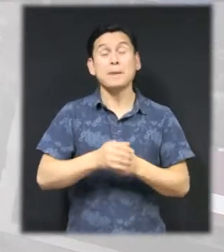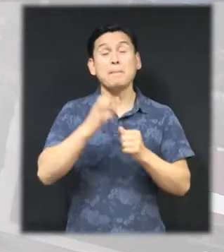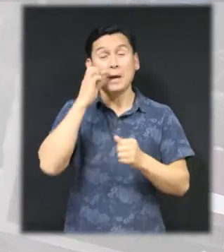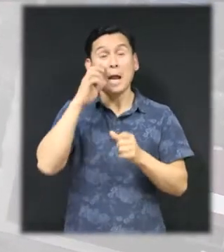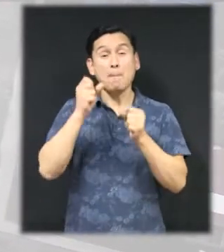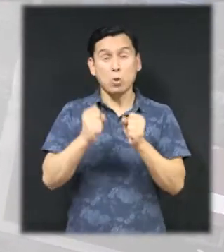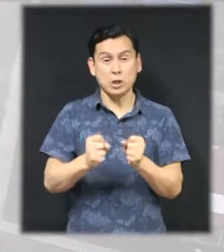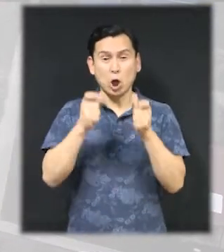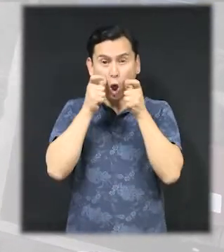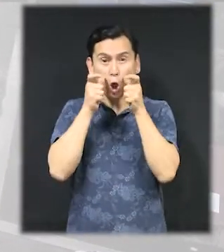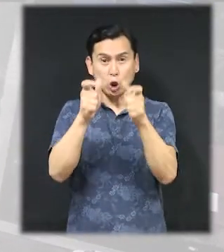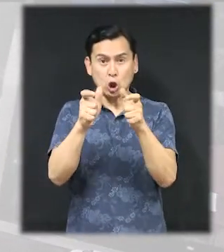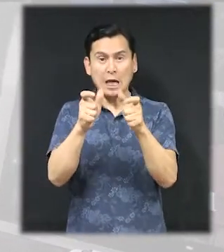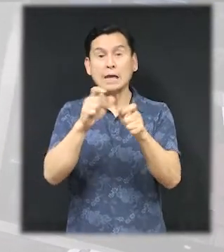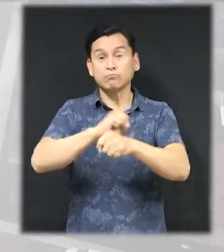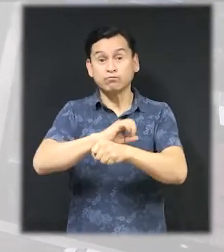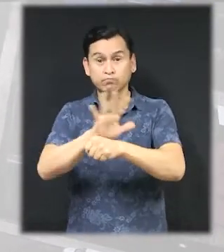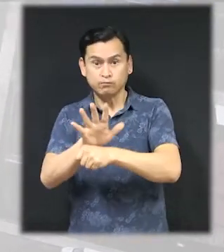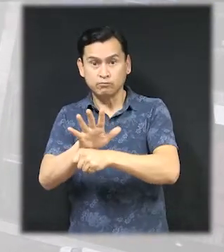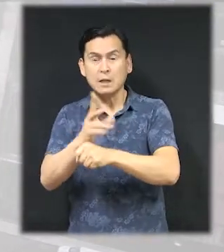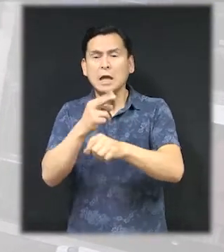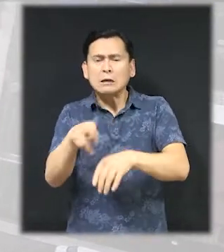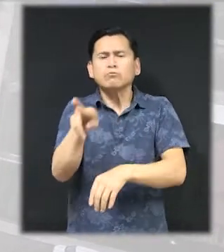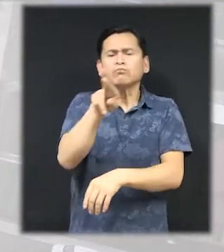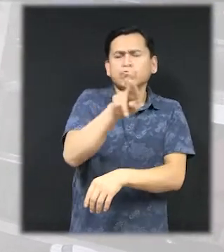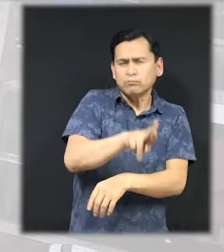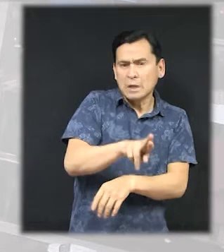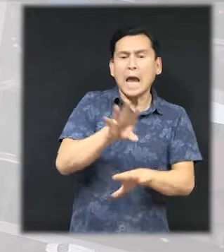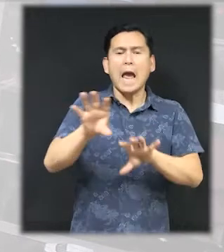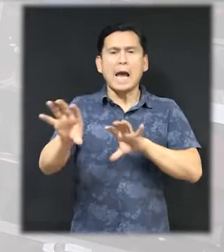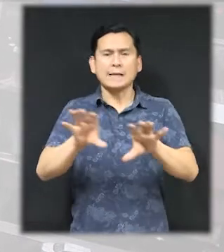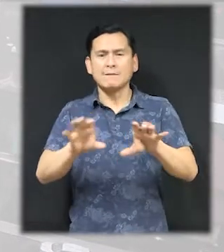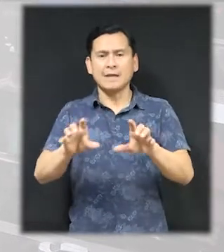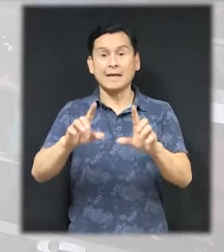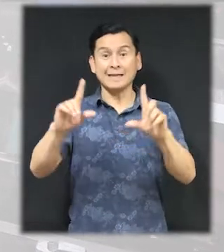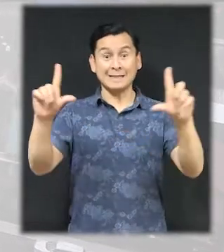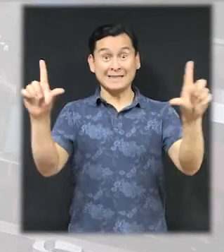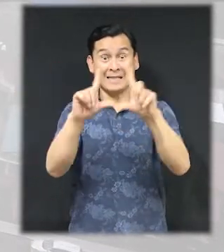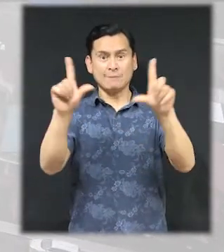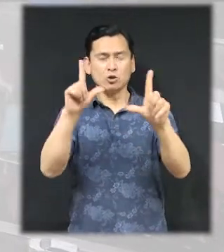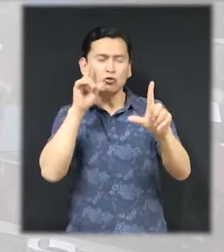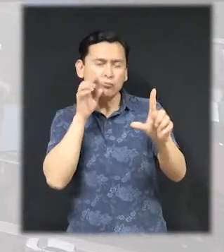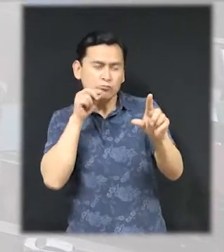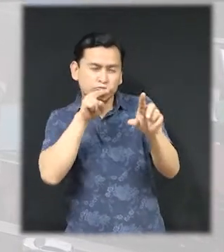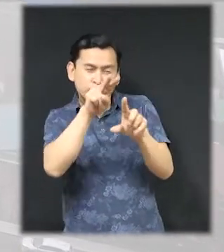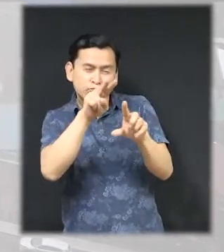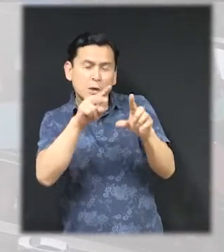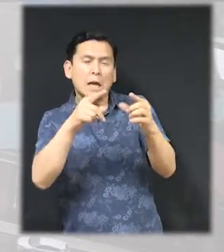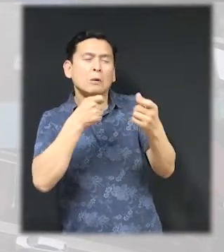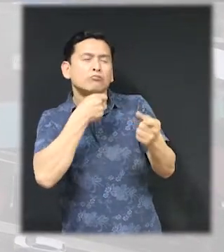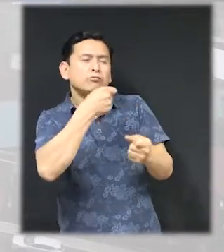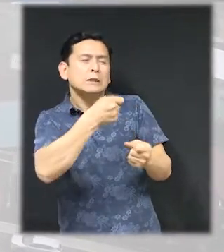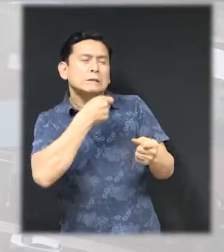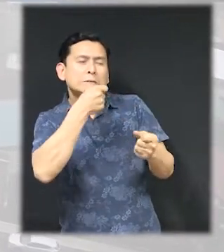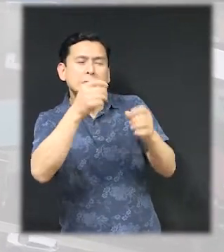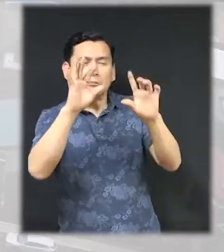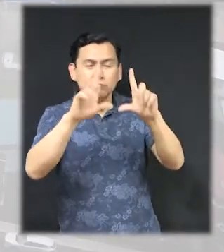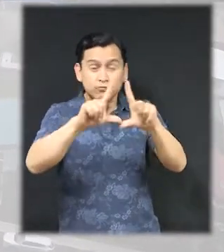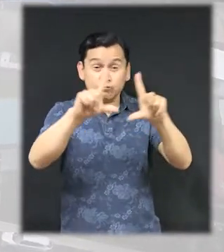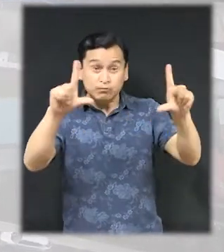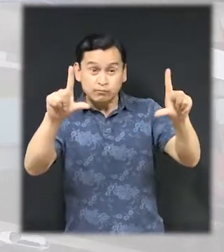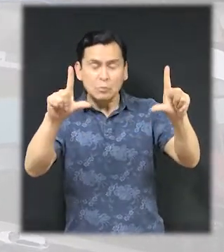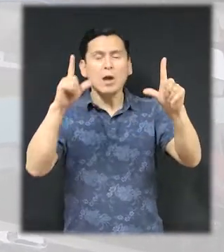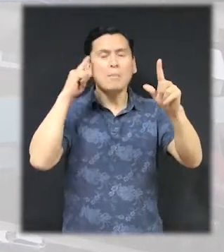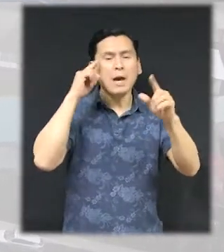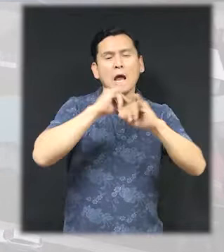pandemia, reforzamos las actividades de telemedicina y teleconsulta, abriendo e informando a la comunidad de